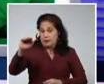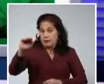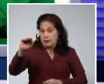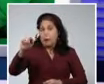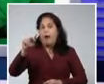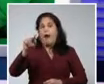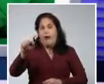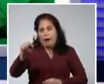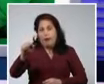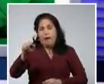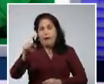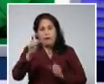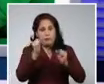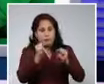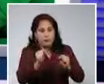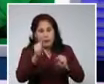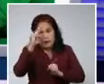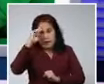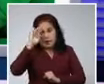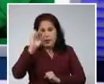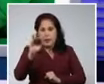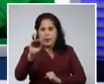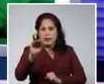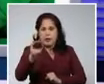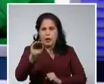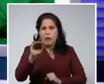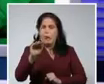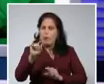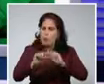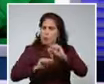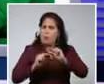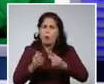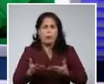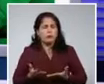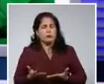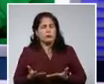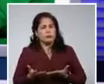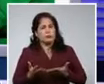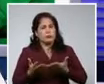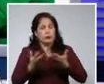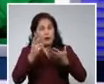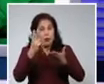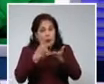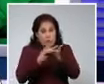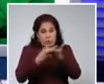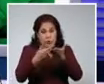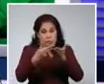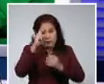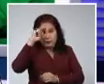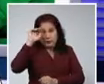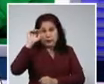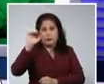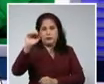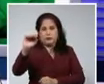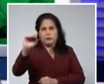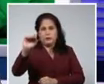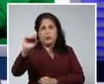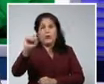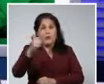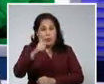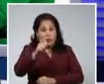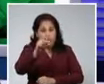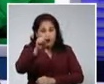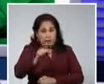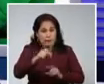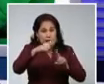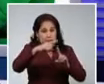una estadía un tanto prolongada, 15 días ingresado, de ellos 10 en